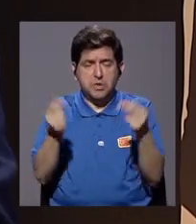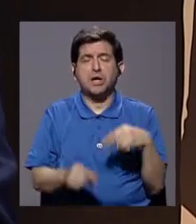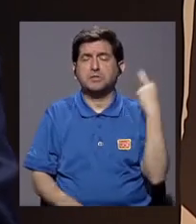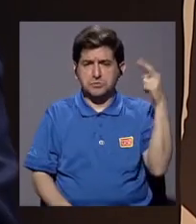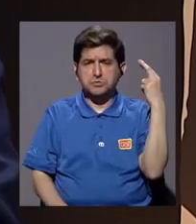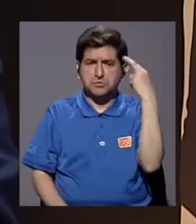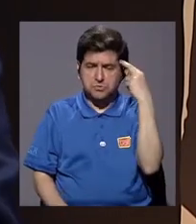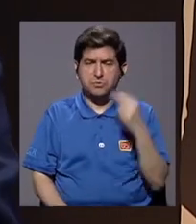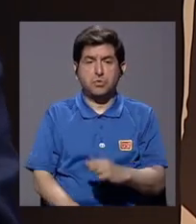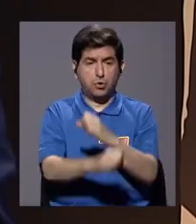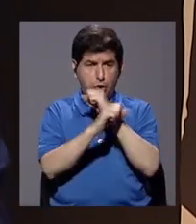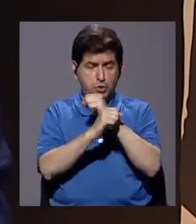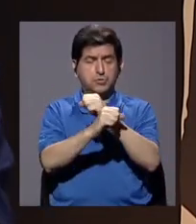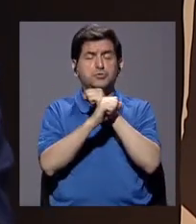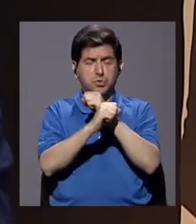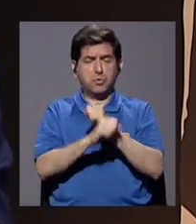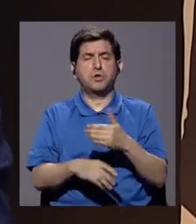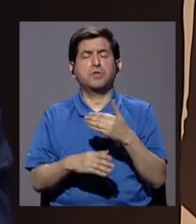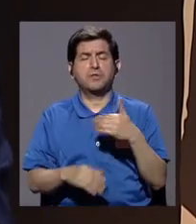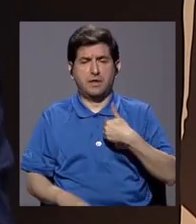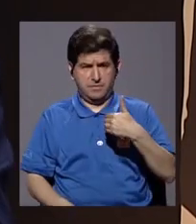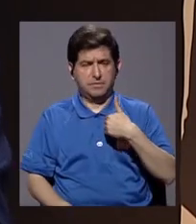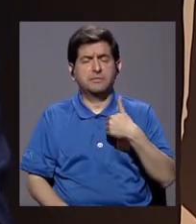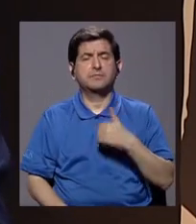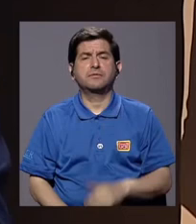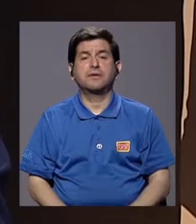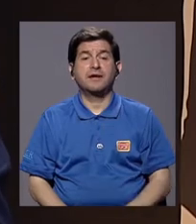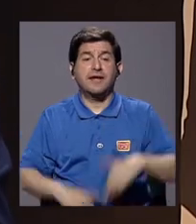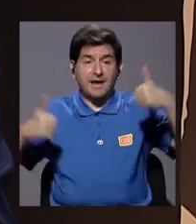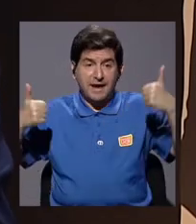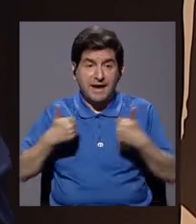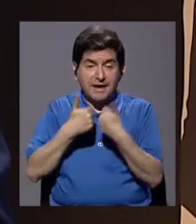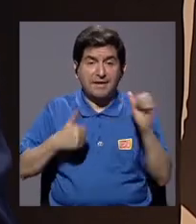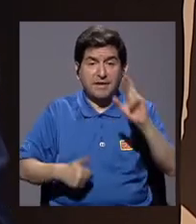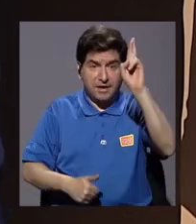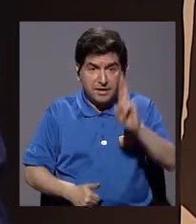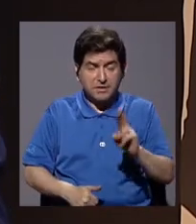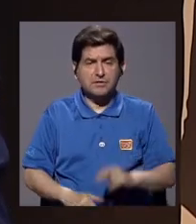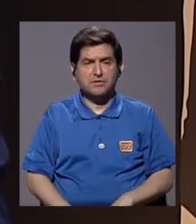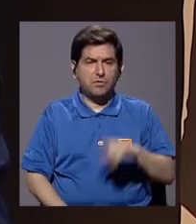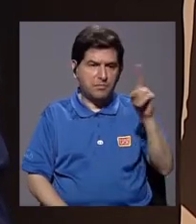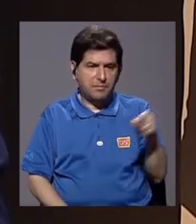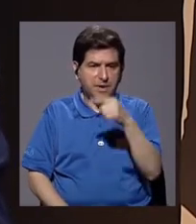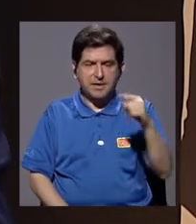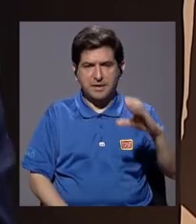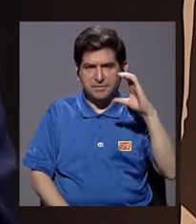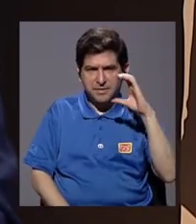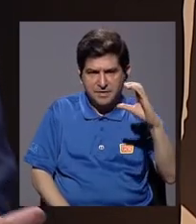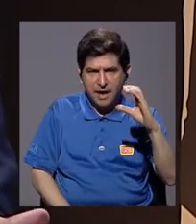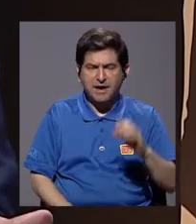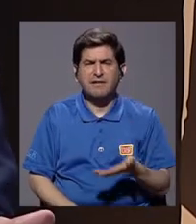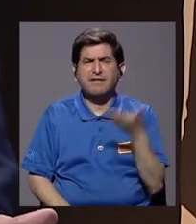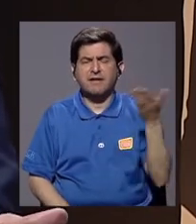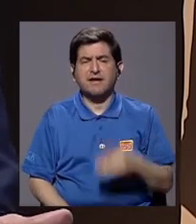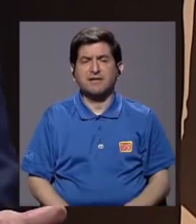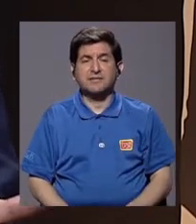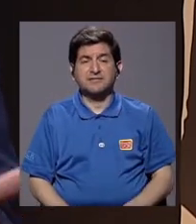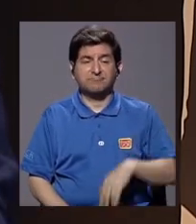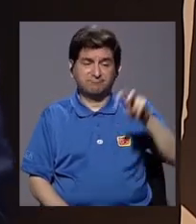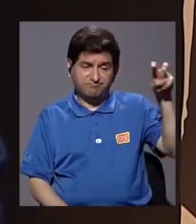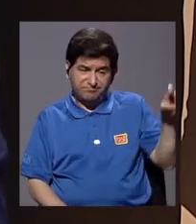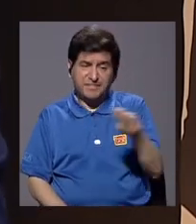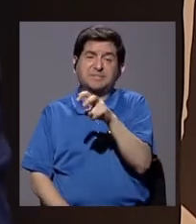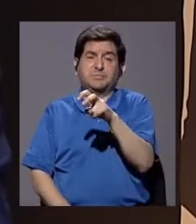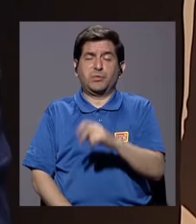razonable y una seguridad de suministro apropiado. Entonces, el gran reto Costa Rica en el tema de descarbonización pasa por el sector